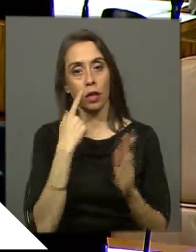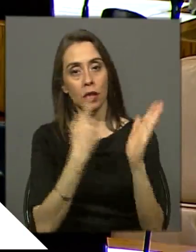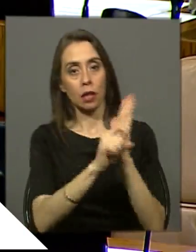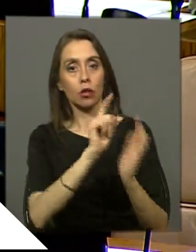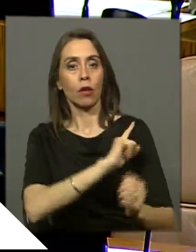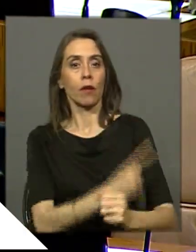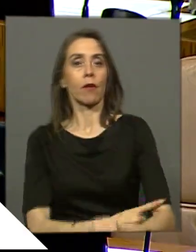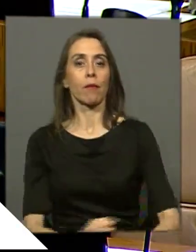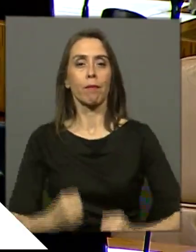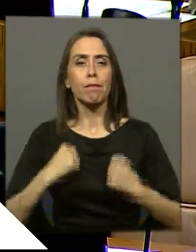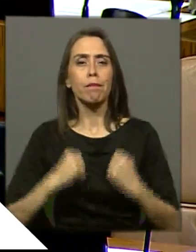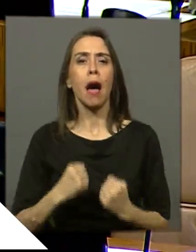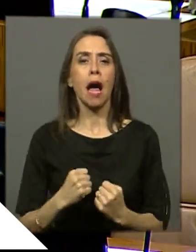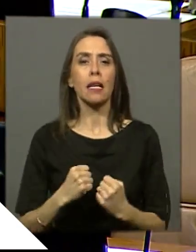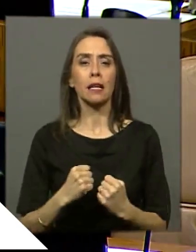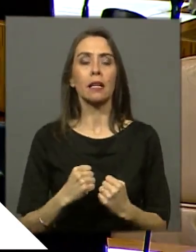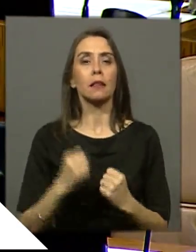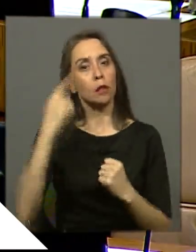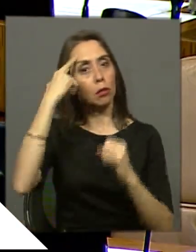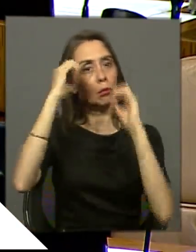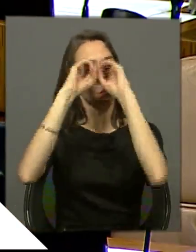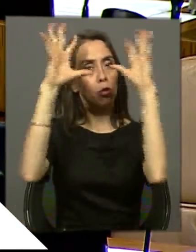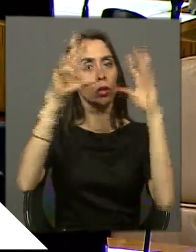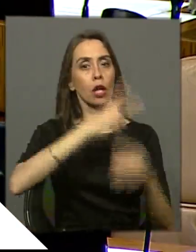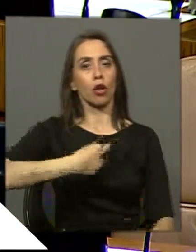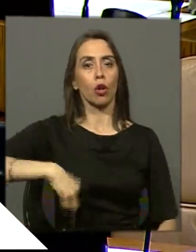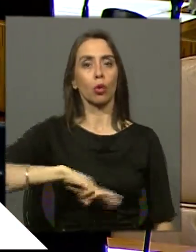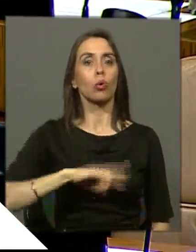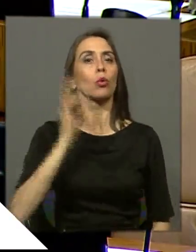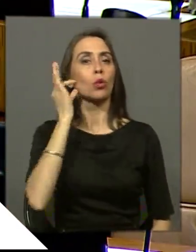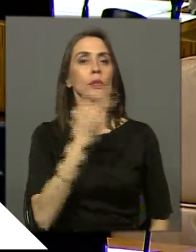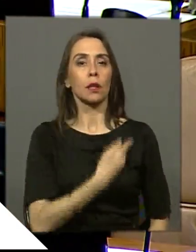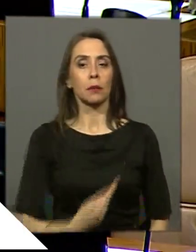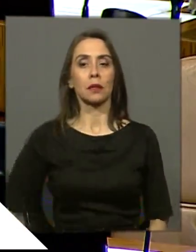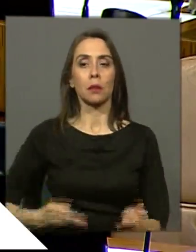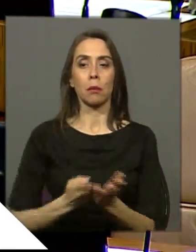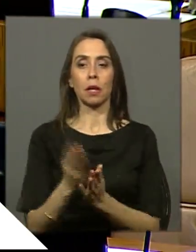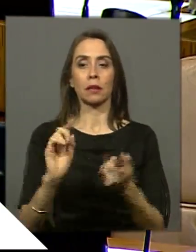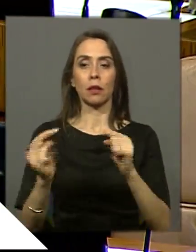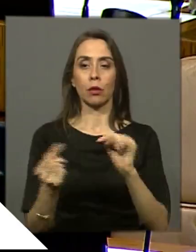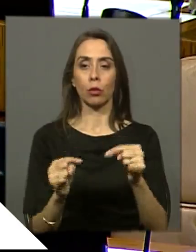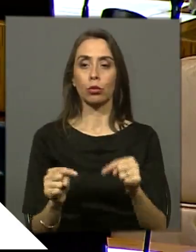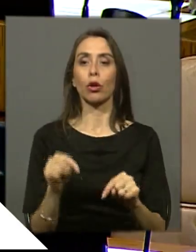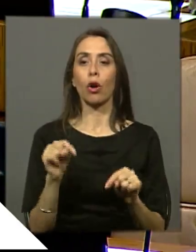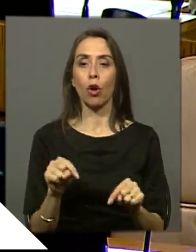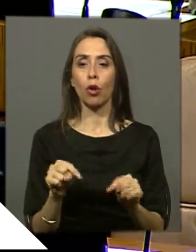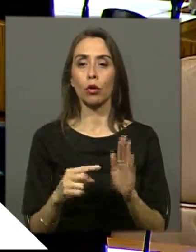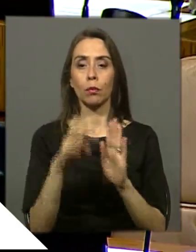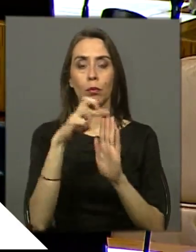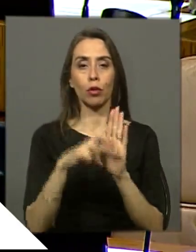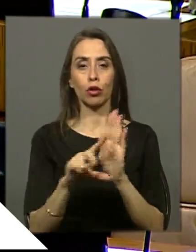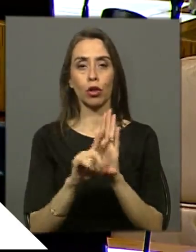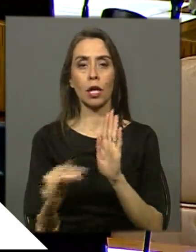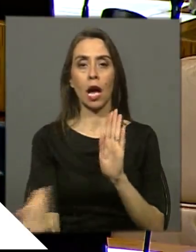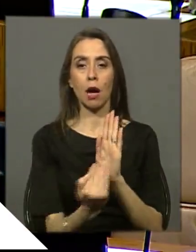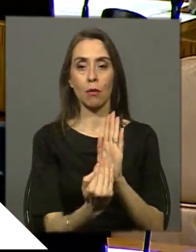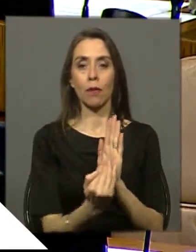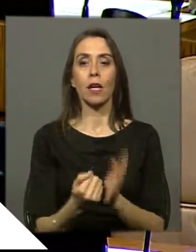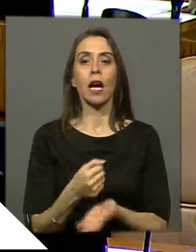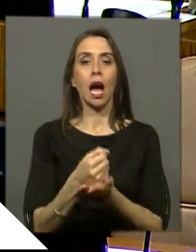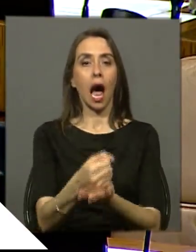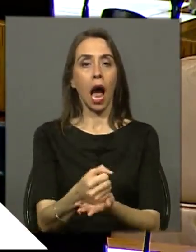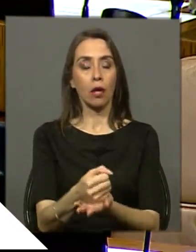coraje la valentía y la lucidez de nuestra presidenta para iniciar esa discusión hoy día vamos a apoyar este proyecto de ley porque ayuda al